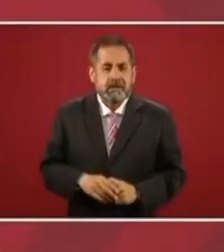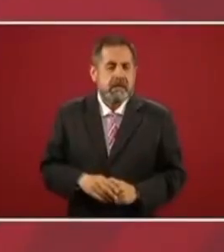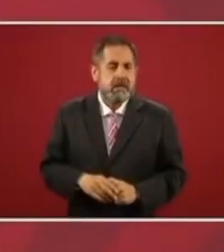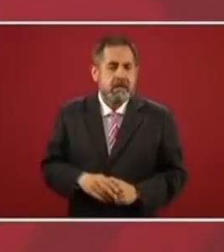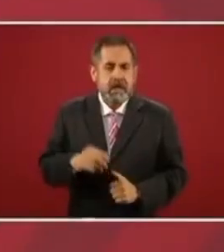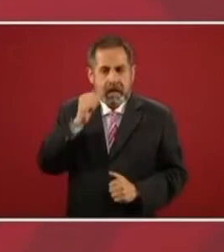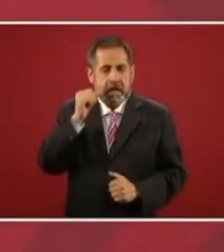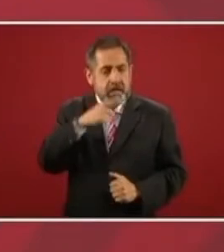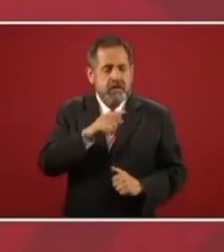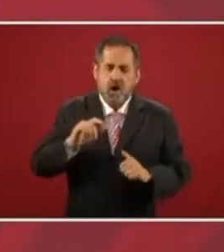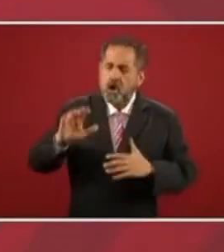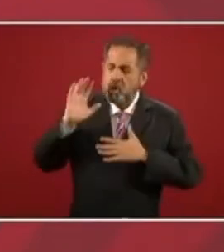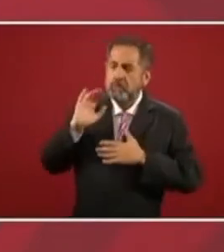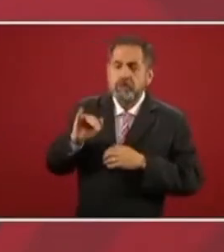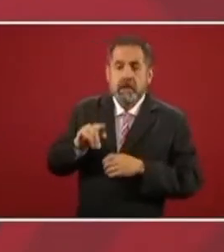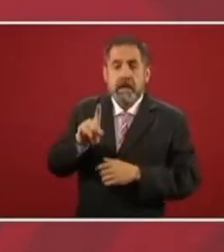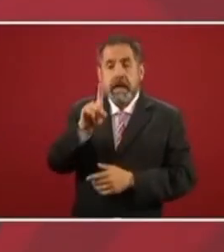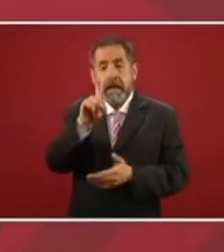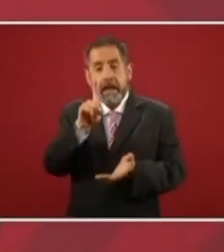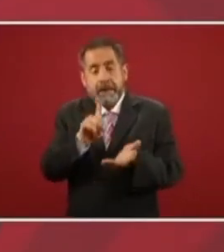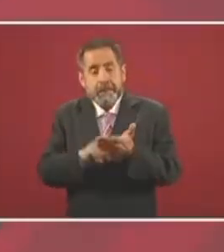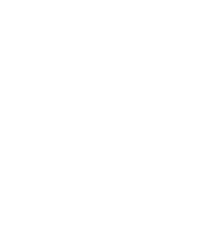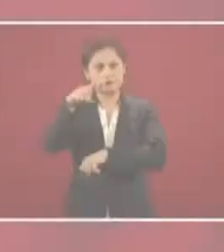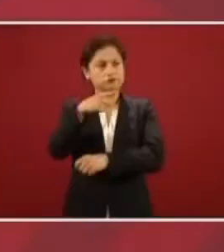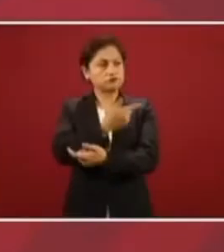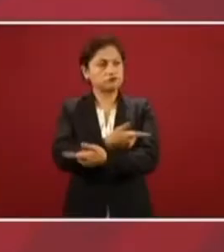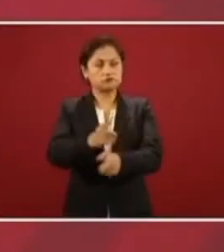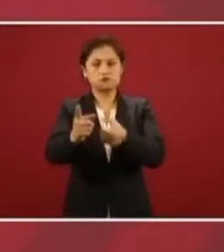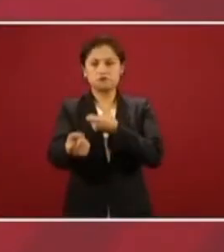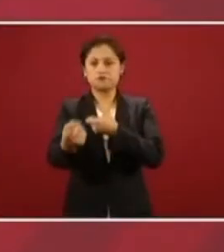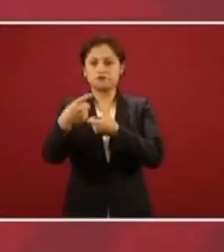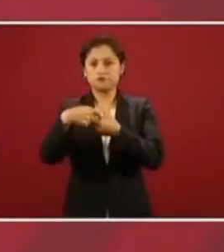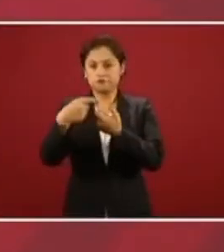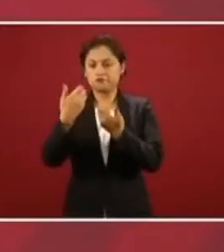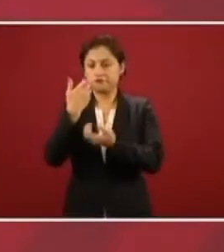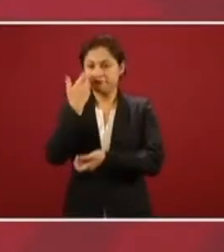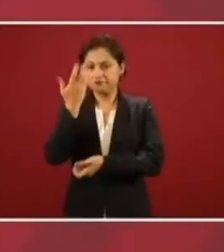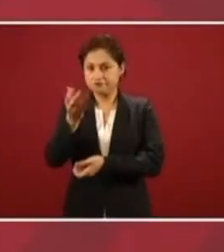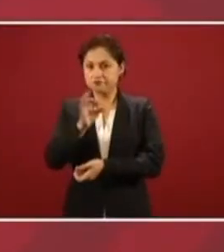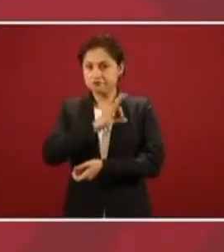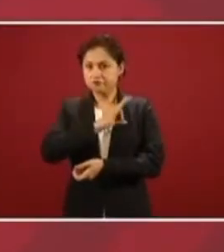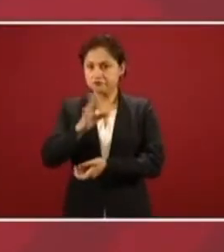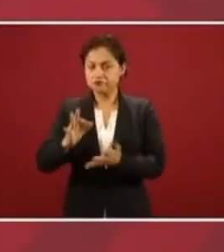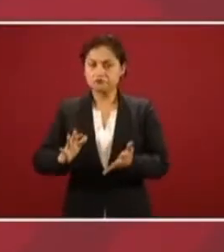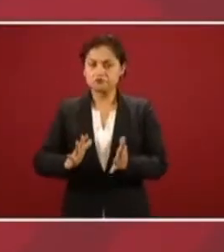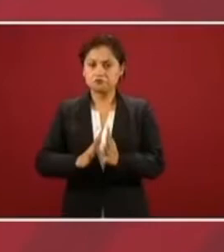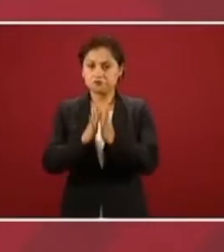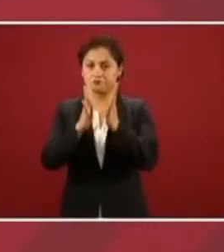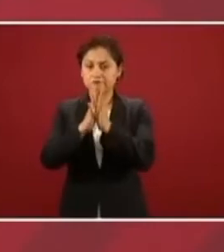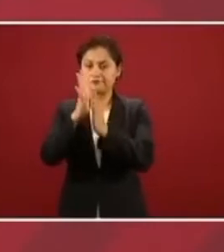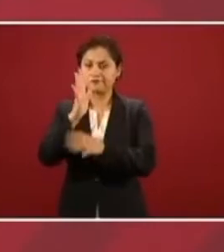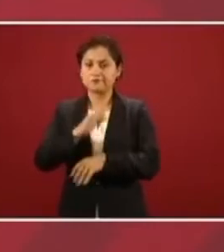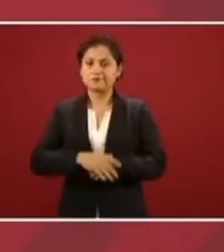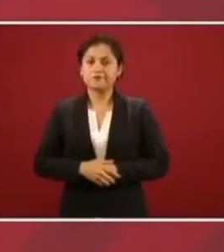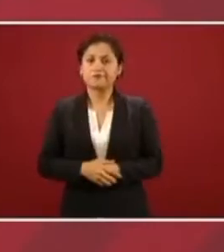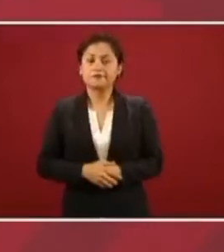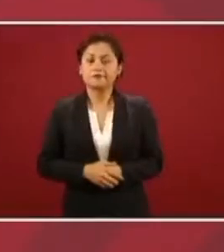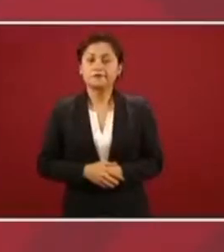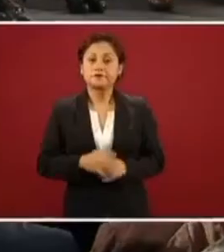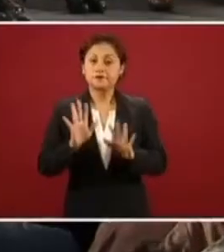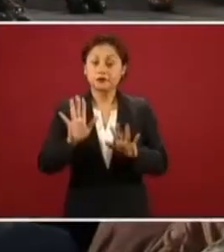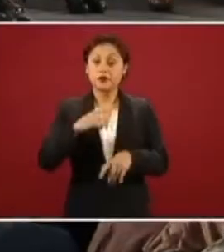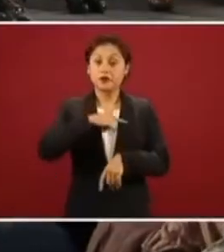tuvieron compromisos por 1500 millones de pesos ahí vamos a ir poco a poco dando a conocer